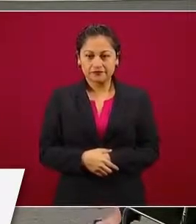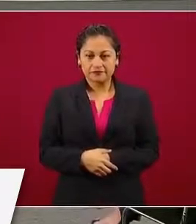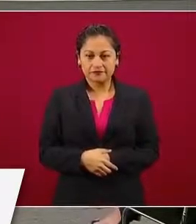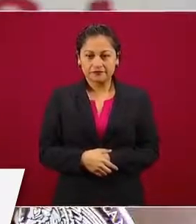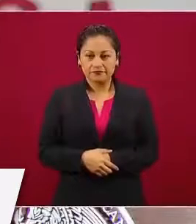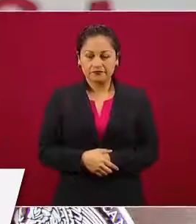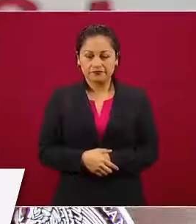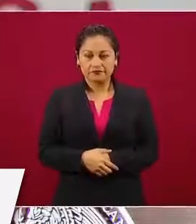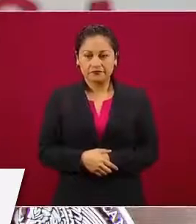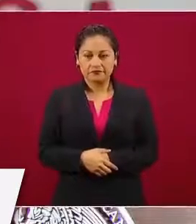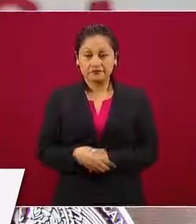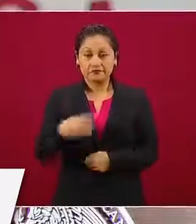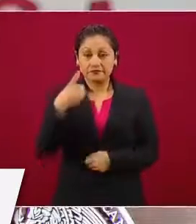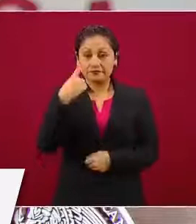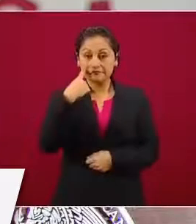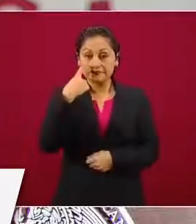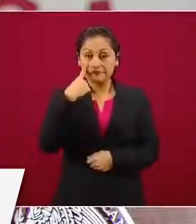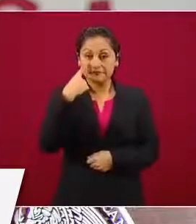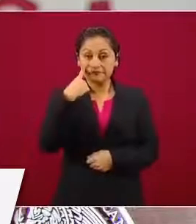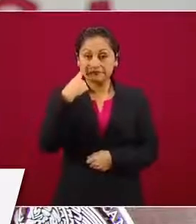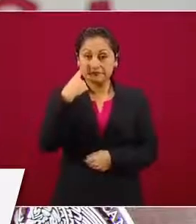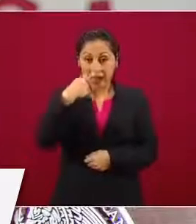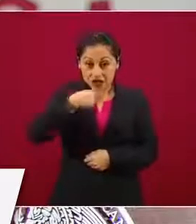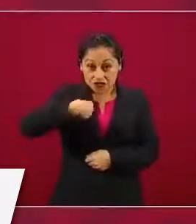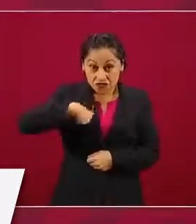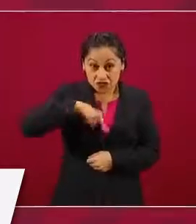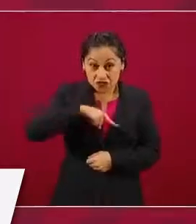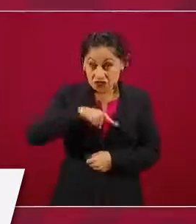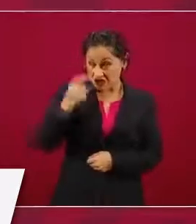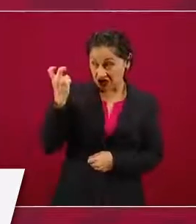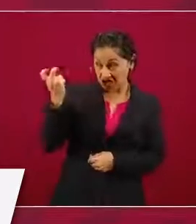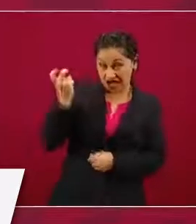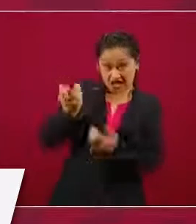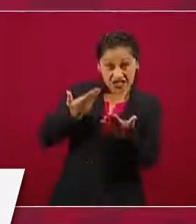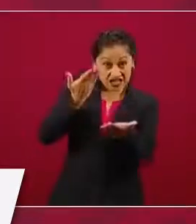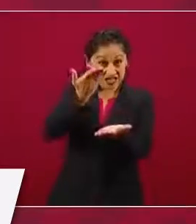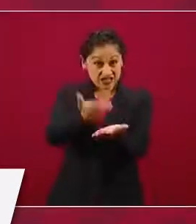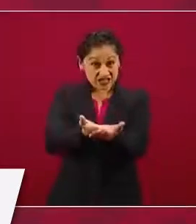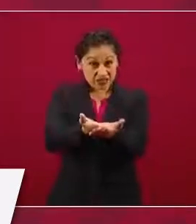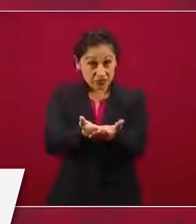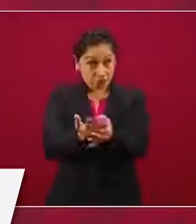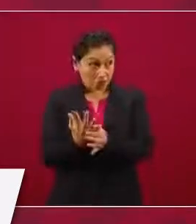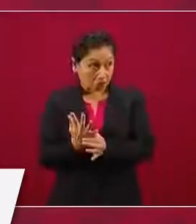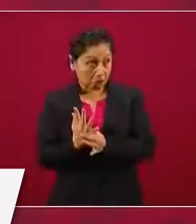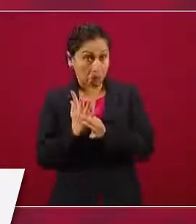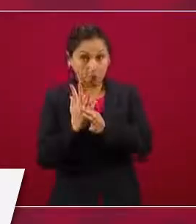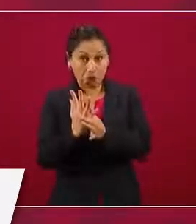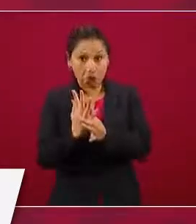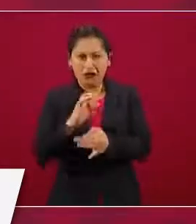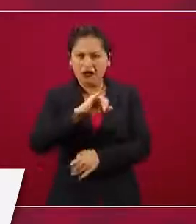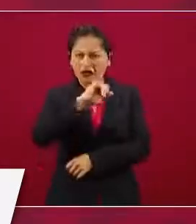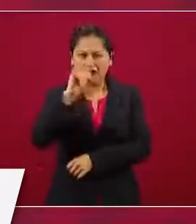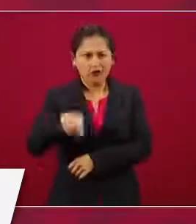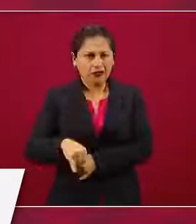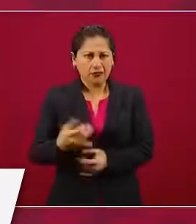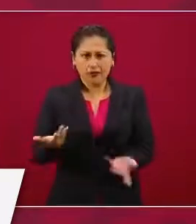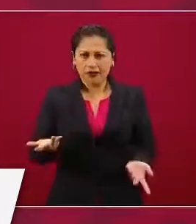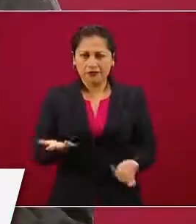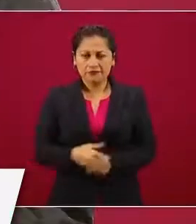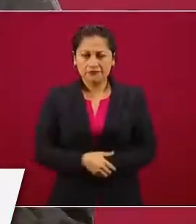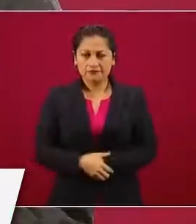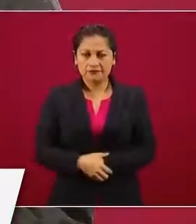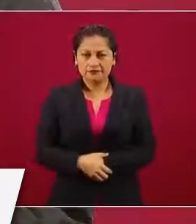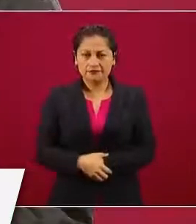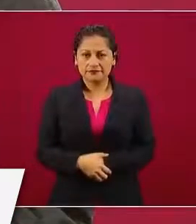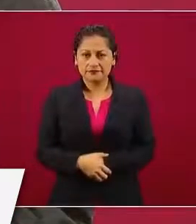Nunca lo hemos planteado, nunca lo he propuesto,